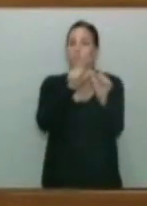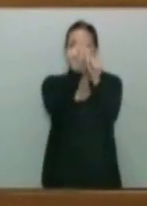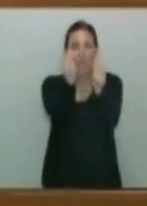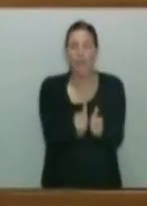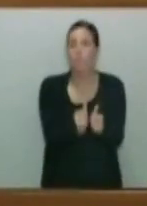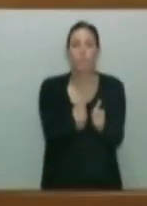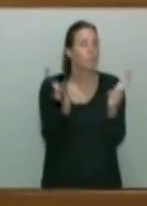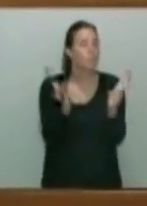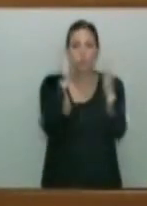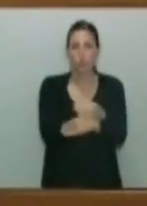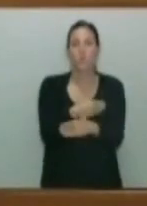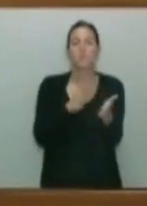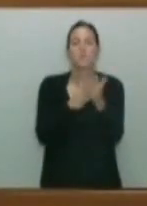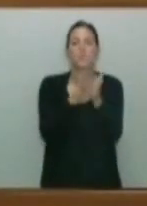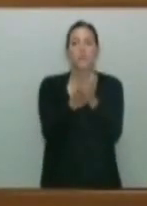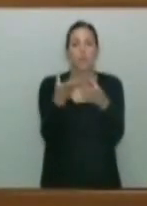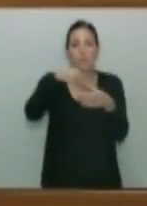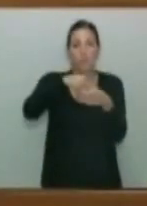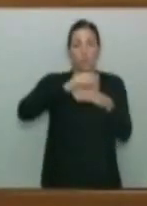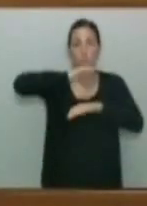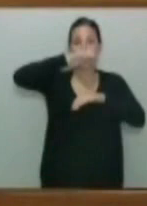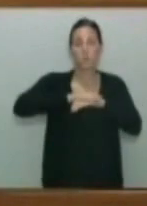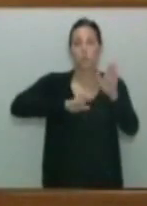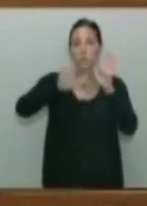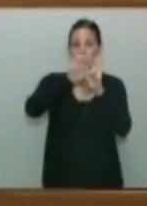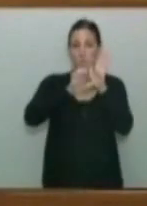Nos movemos en lo que marca el Estatuto y